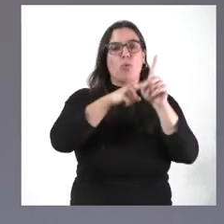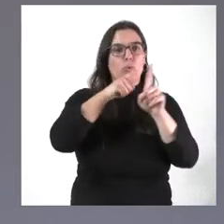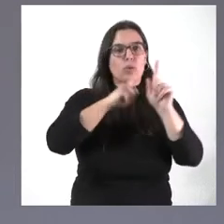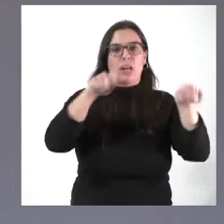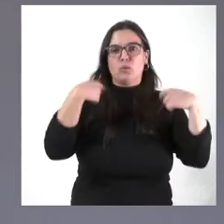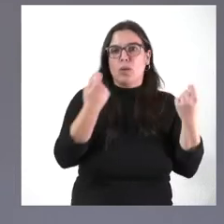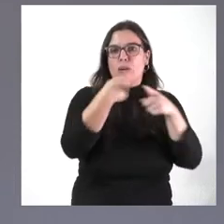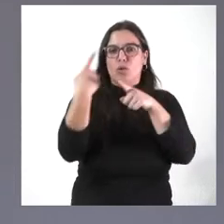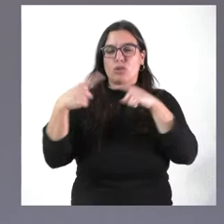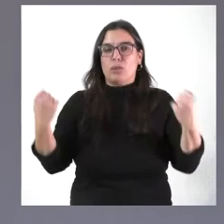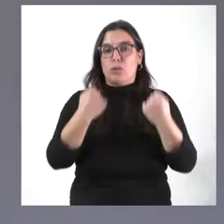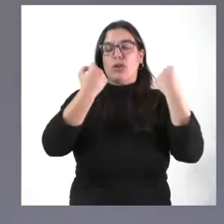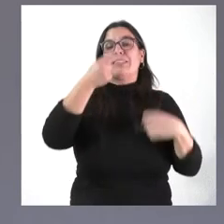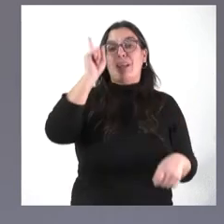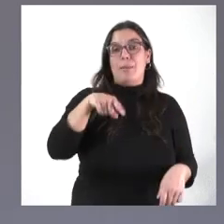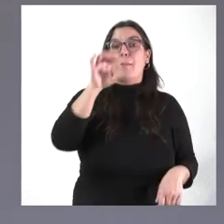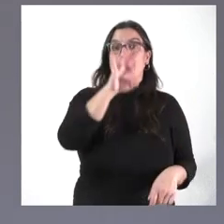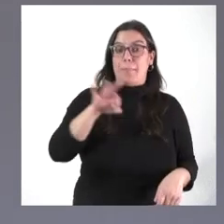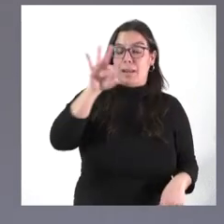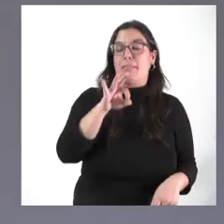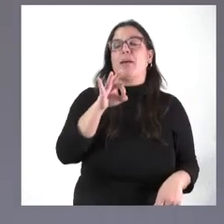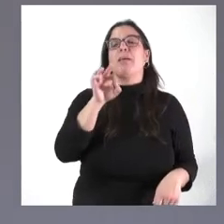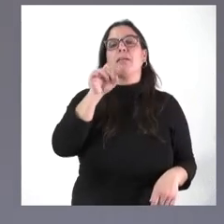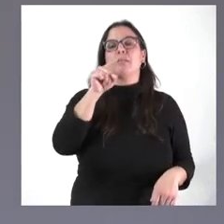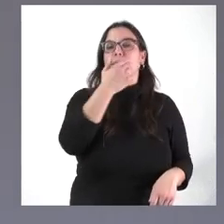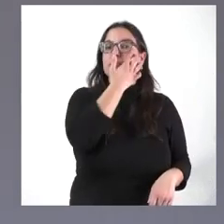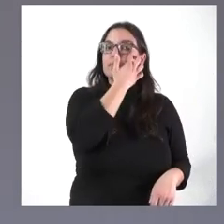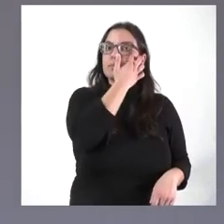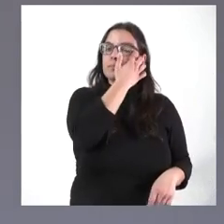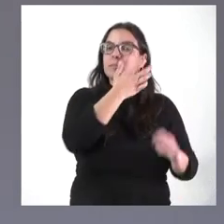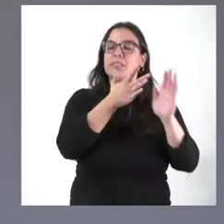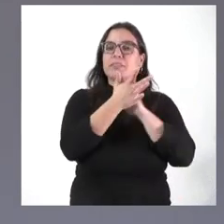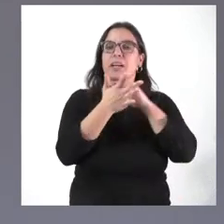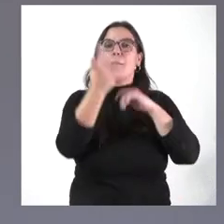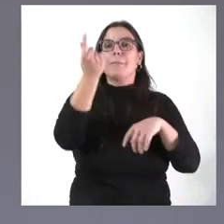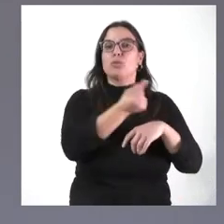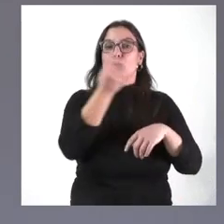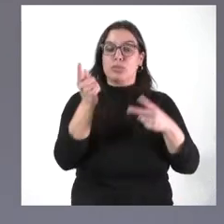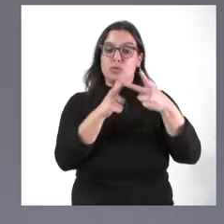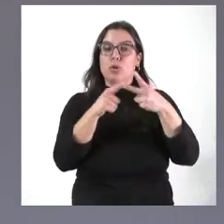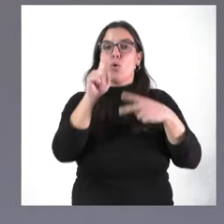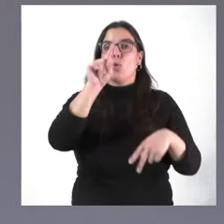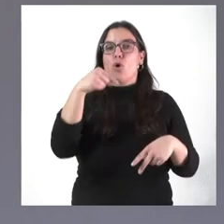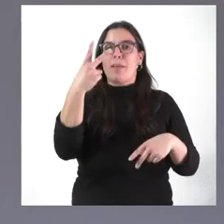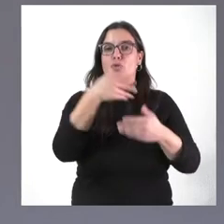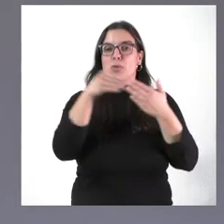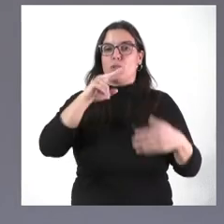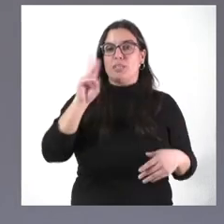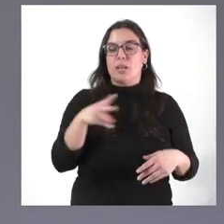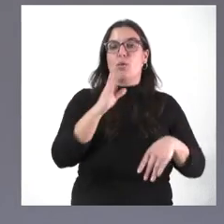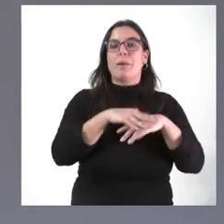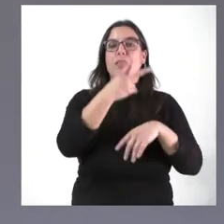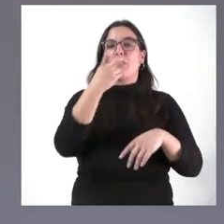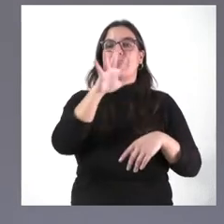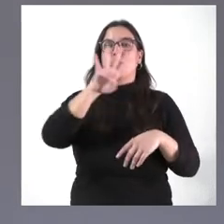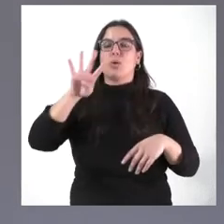otras actuaciones también en Palencia estamos hablando de una aprobación de un presupuesto de 1,2 millones de euros para 254